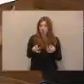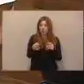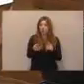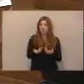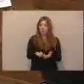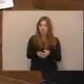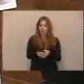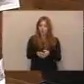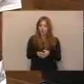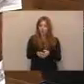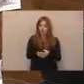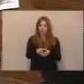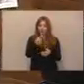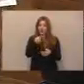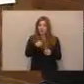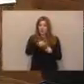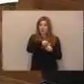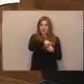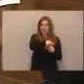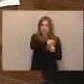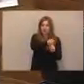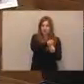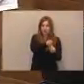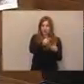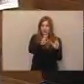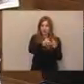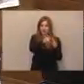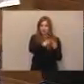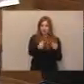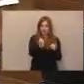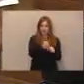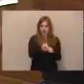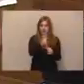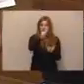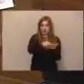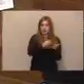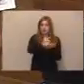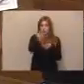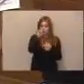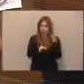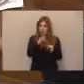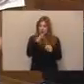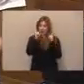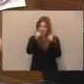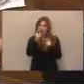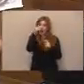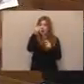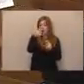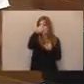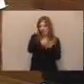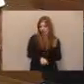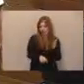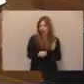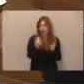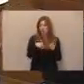tintes para reprimir a estos trabajadores contratando servicios jurídicos para intentarlo sancionar con 4 meses,